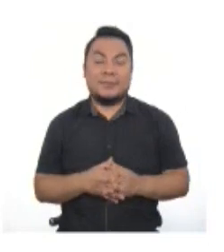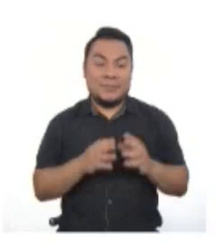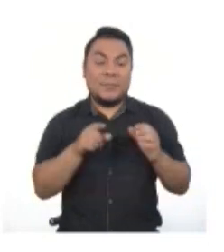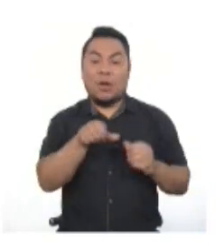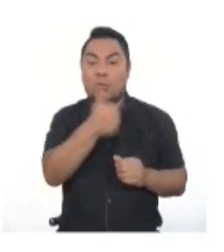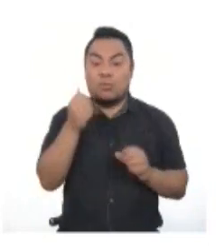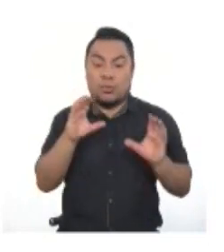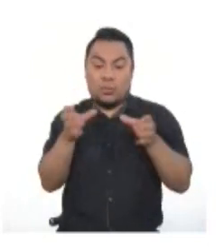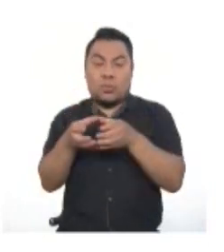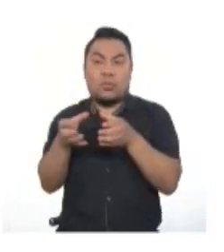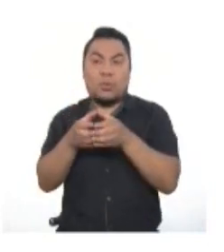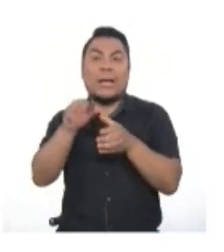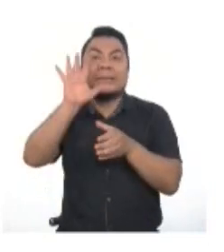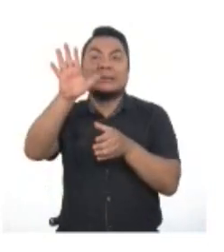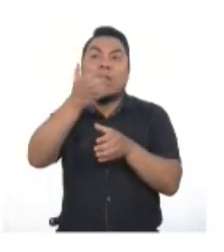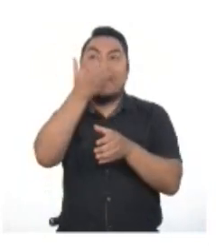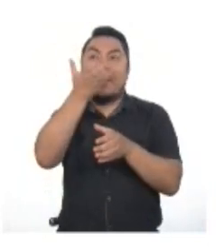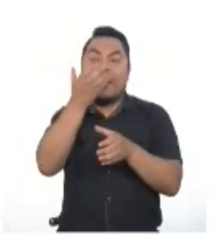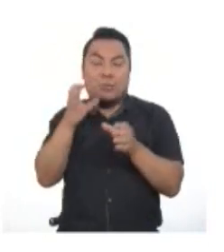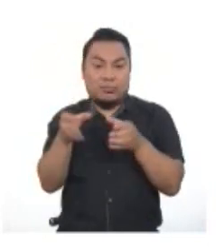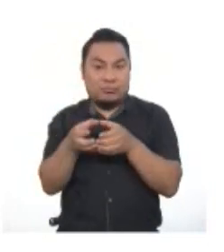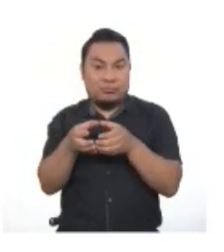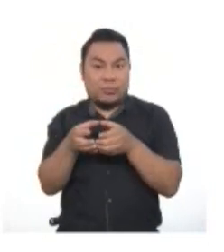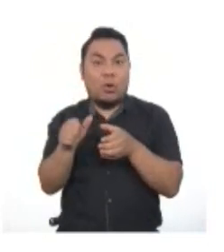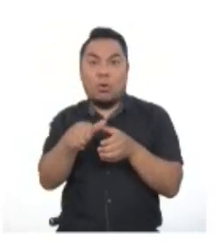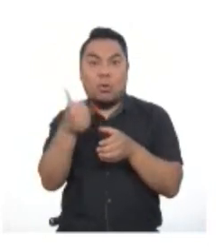Dos grupos de 5 manzanas.